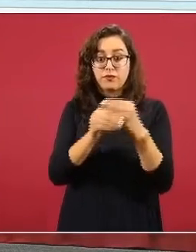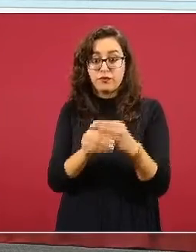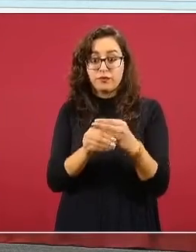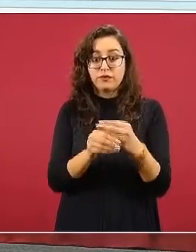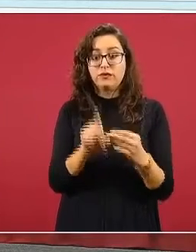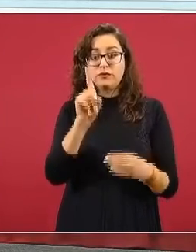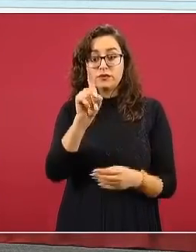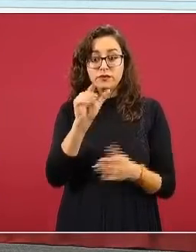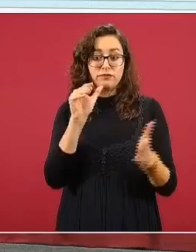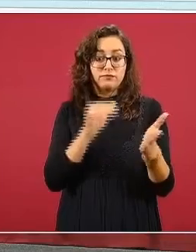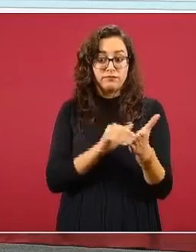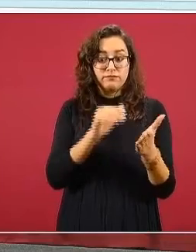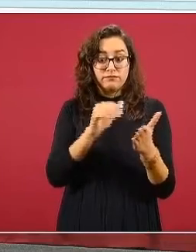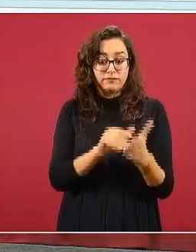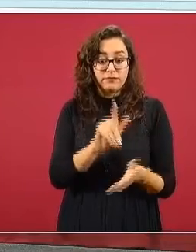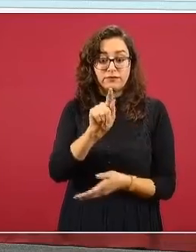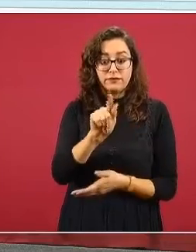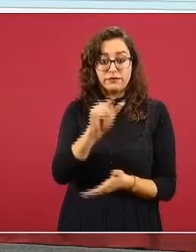a